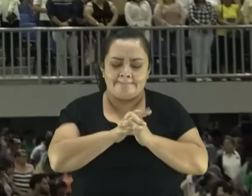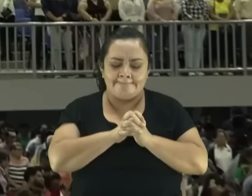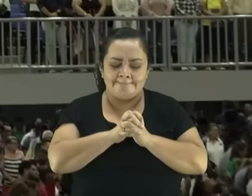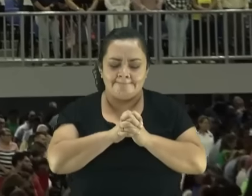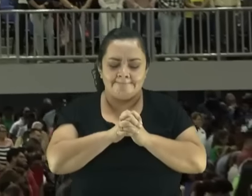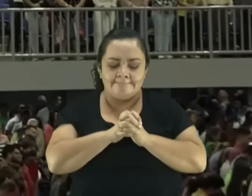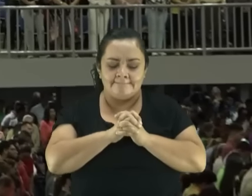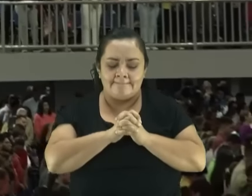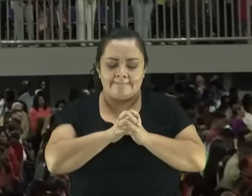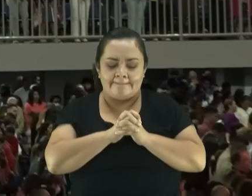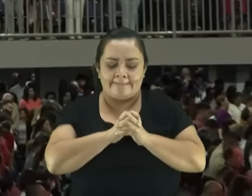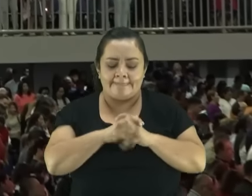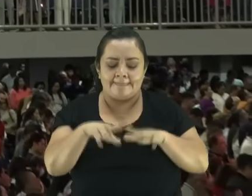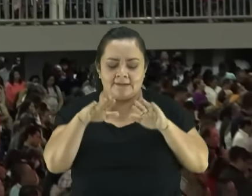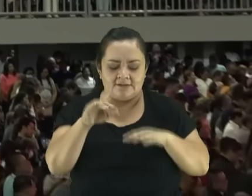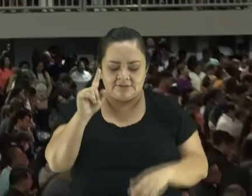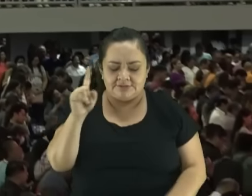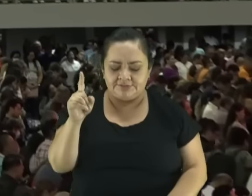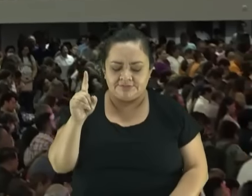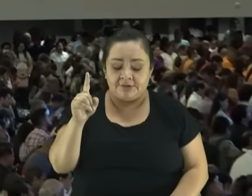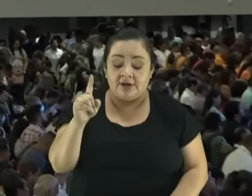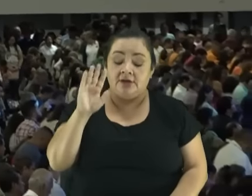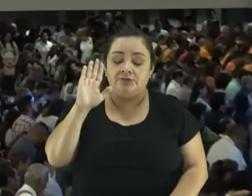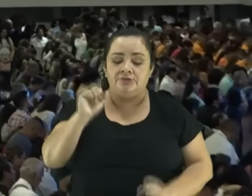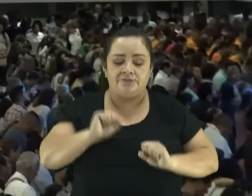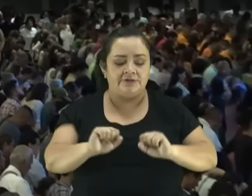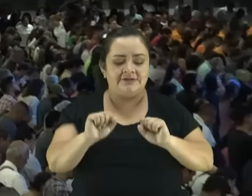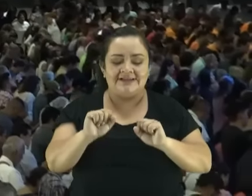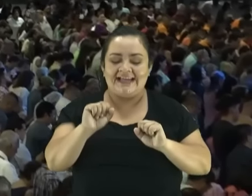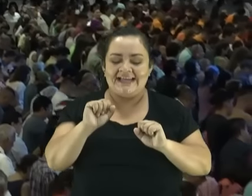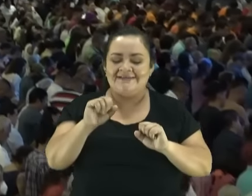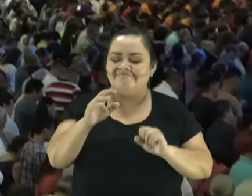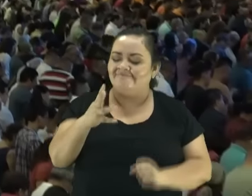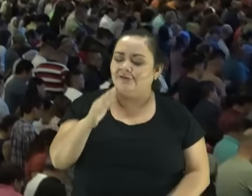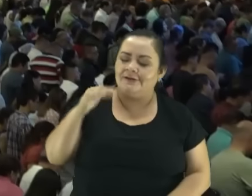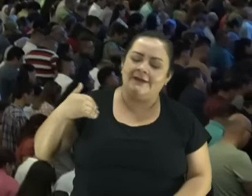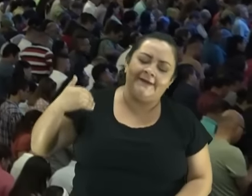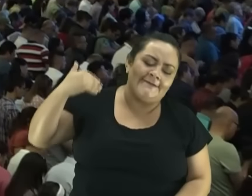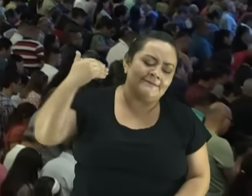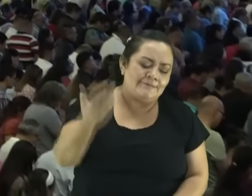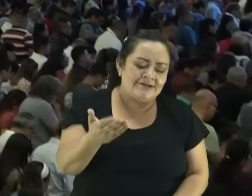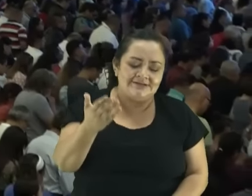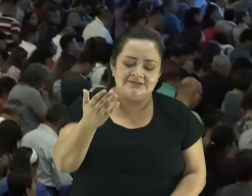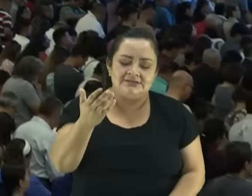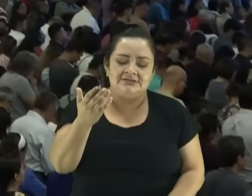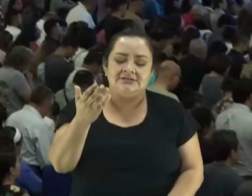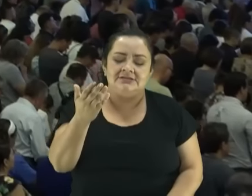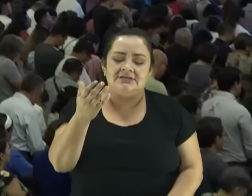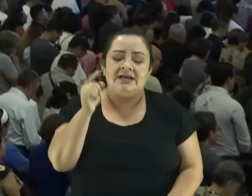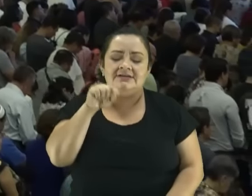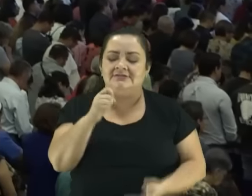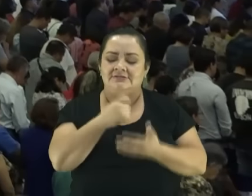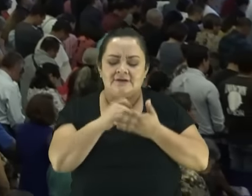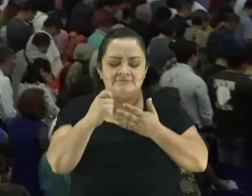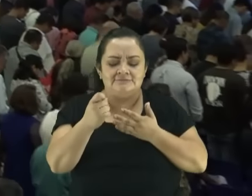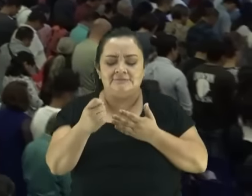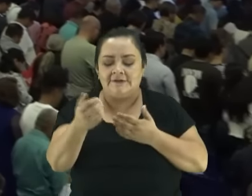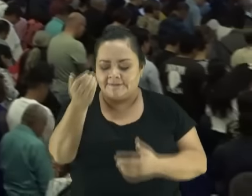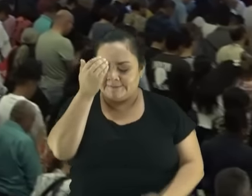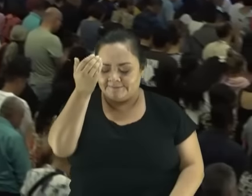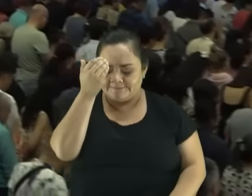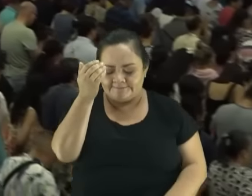palabras Gracias señor porque aún después de tu muerte 65 años promedio después de la misma estas palabras nos siguen